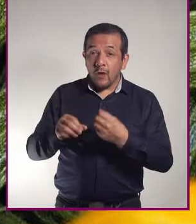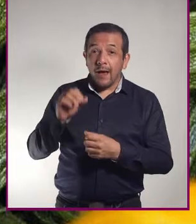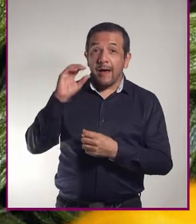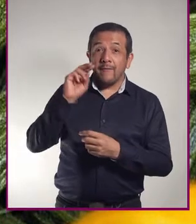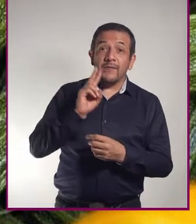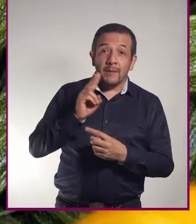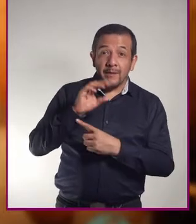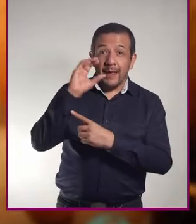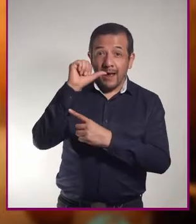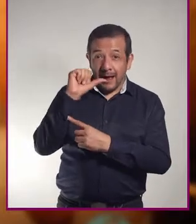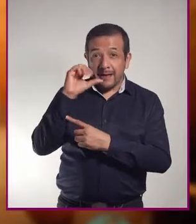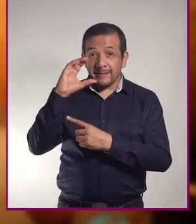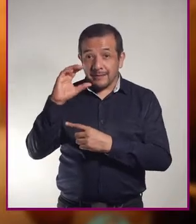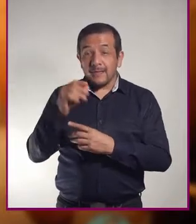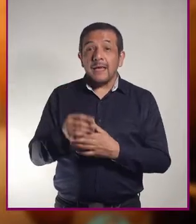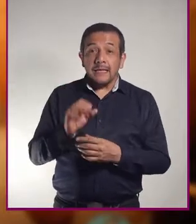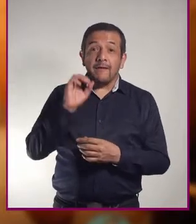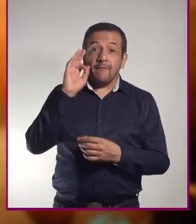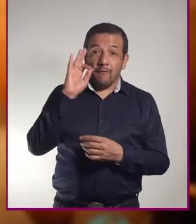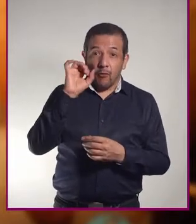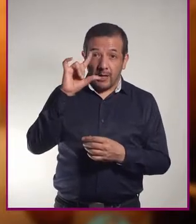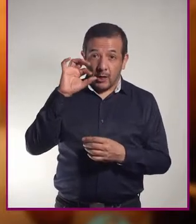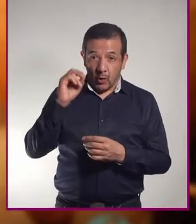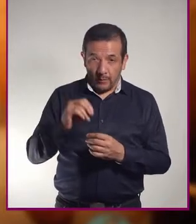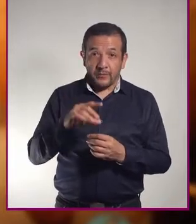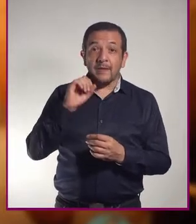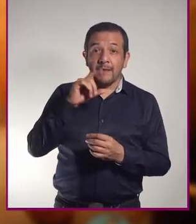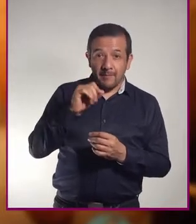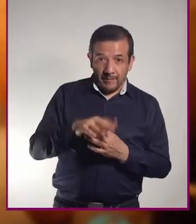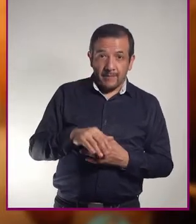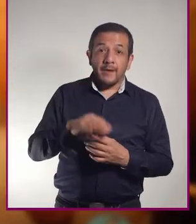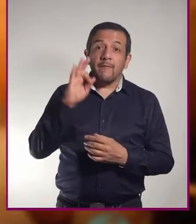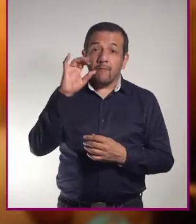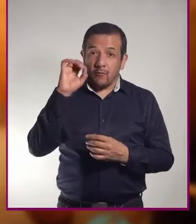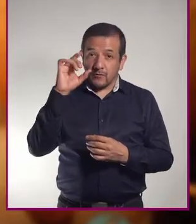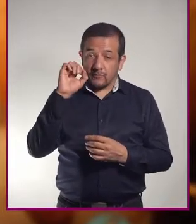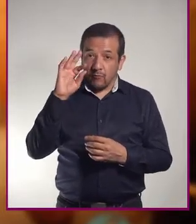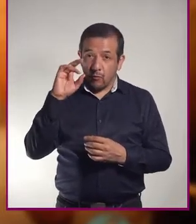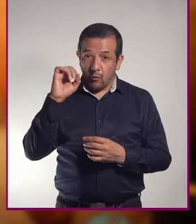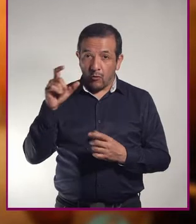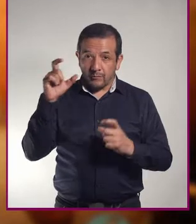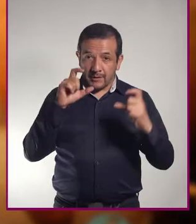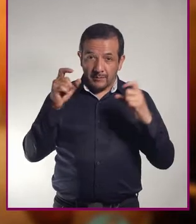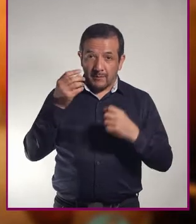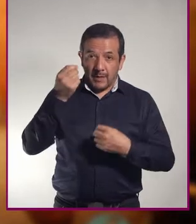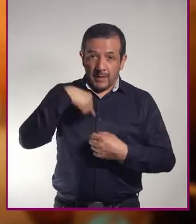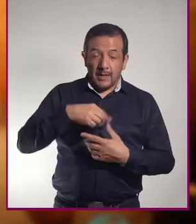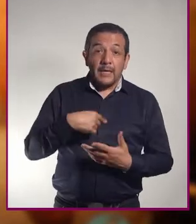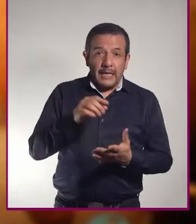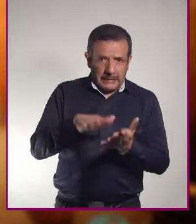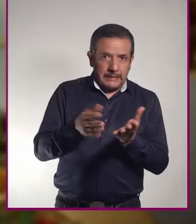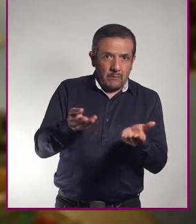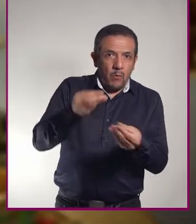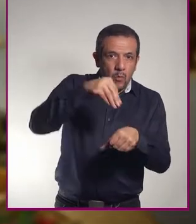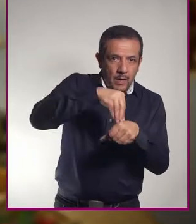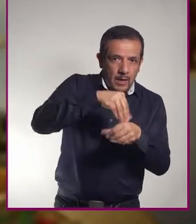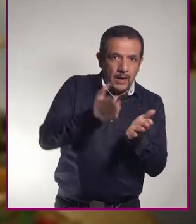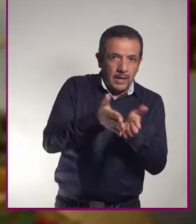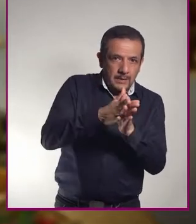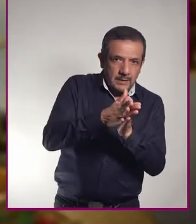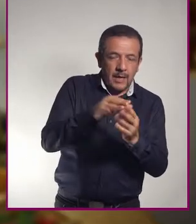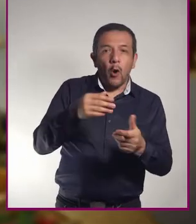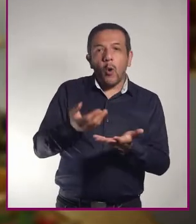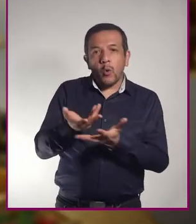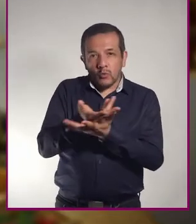y ácido fólico, así como algunos minerales como potasio, fósforo y calcio. No está nada mal para agregarlo a una sopa o una quesadilla. En